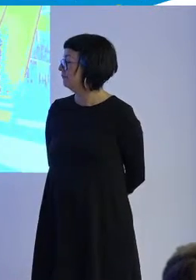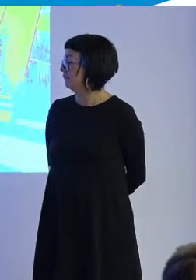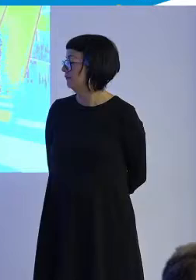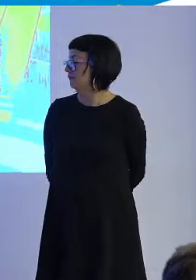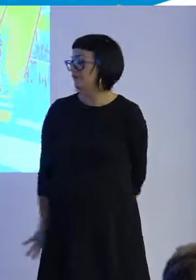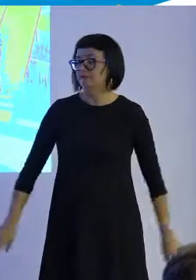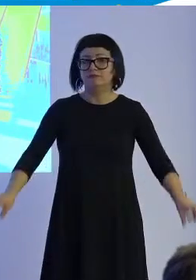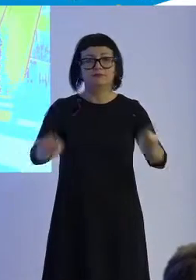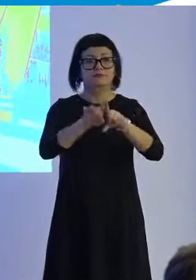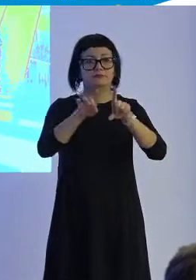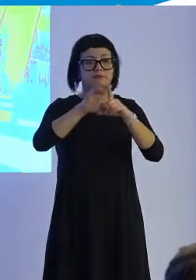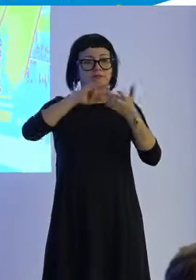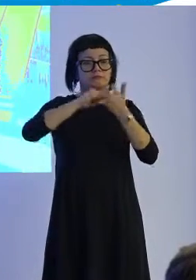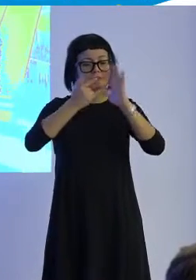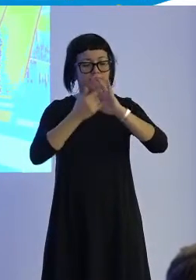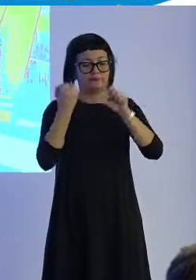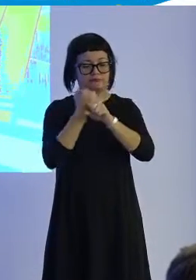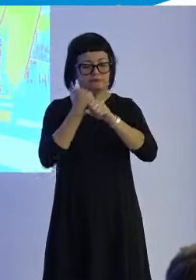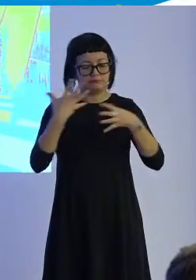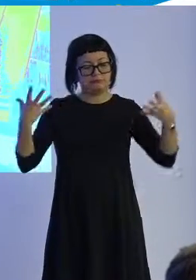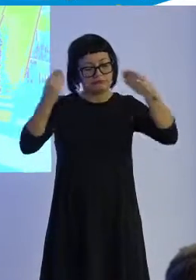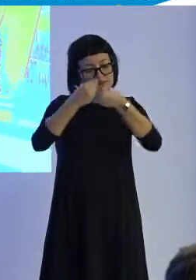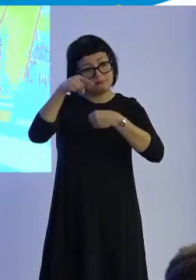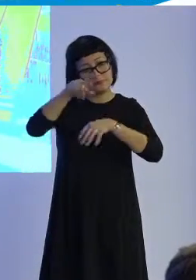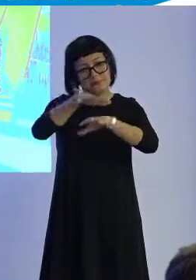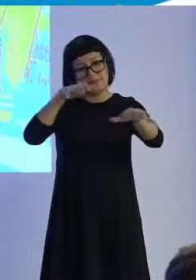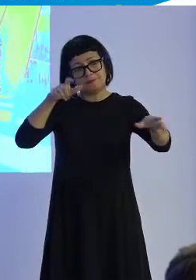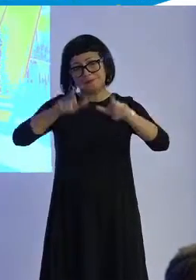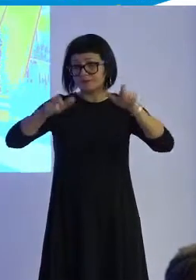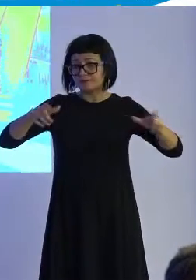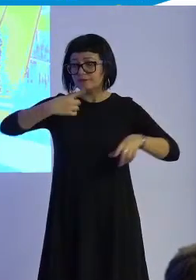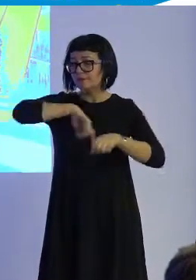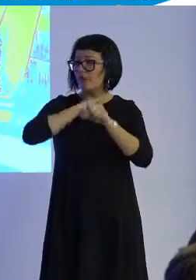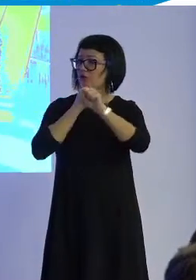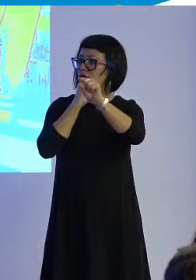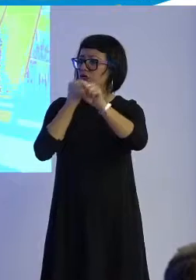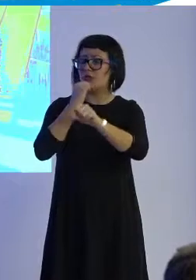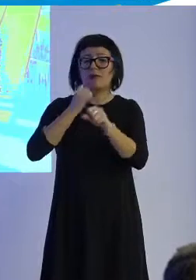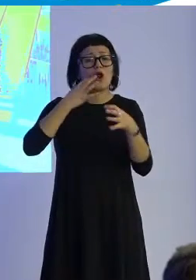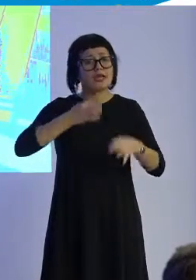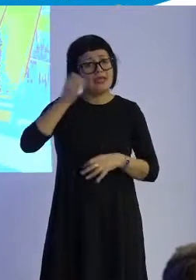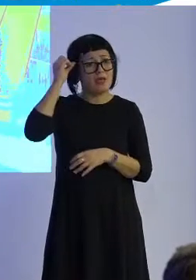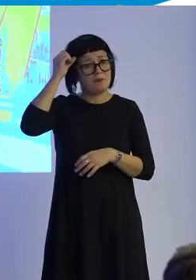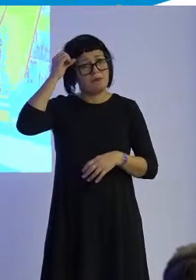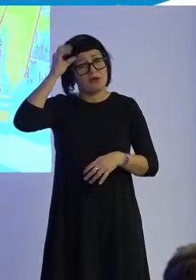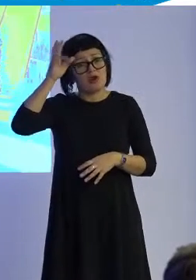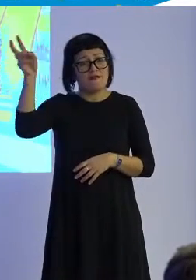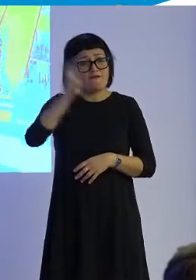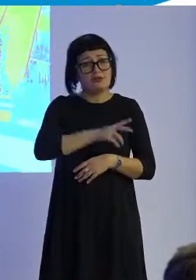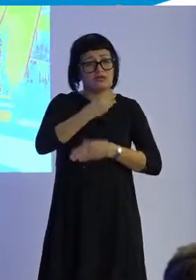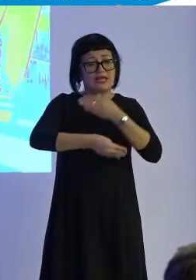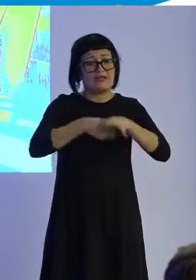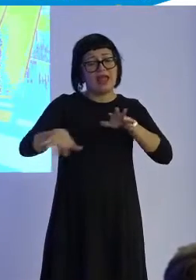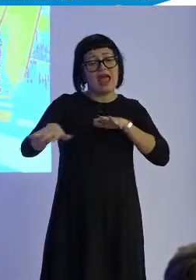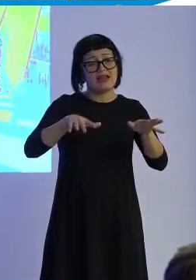cómo te metes dentro de un sistema y trabajas con él. Al final, la mayoría de la gente que estamos trabajando en realidad virtual o venimos de hacer animación 3D o venimos de hacer